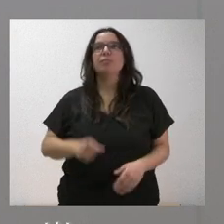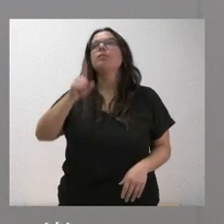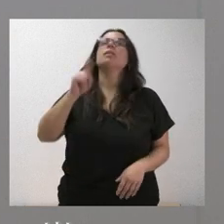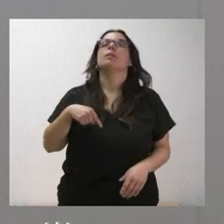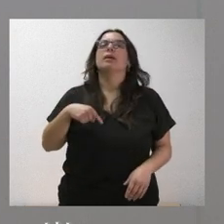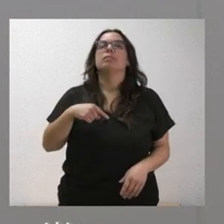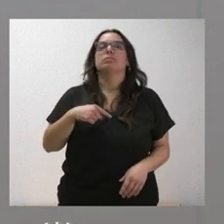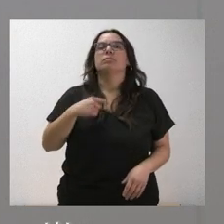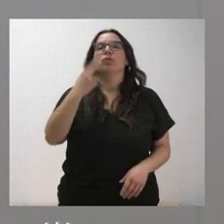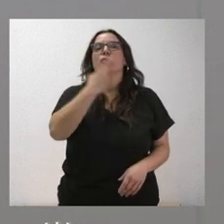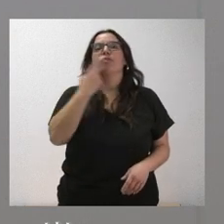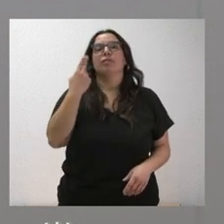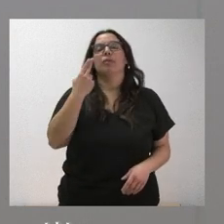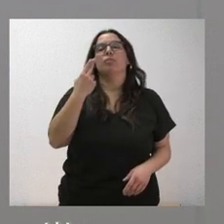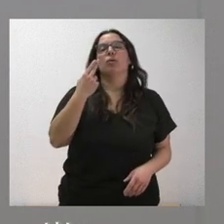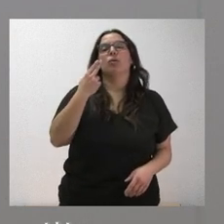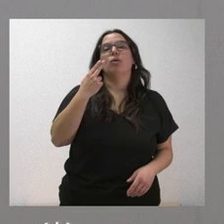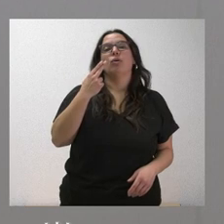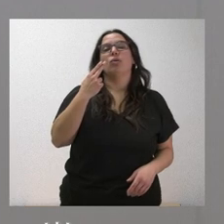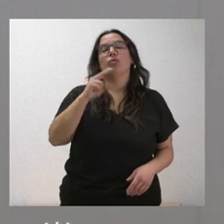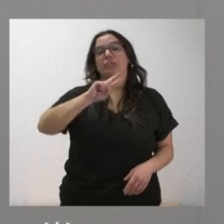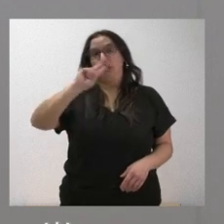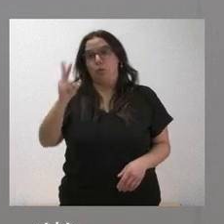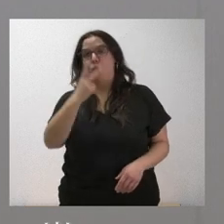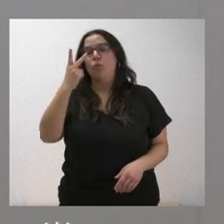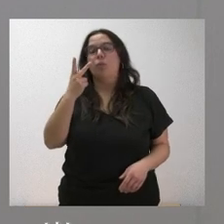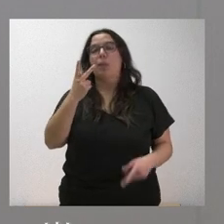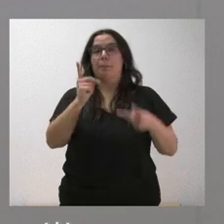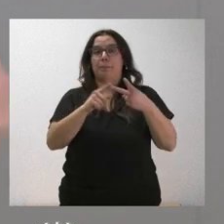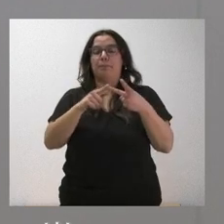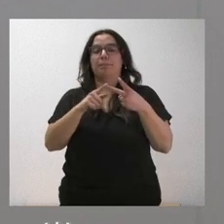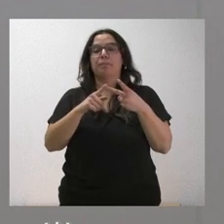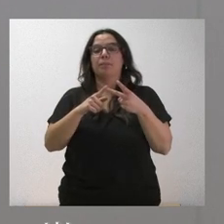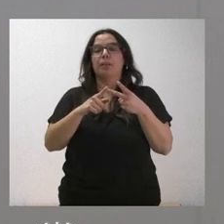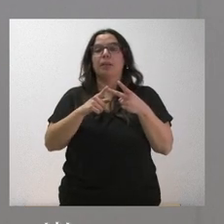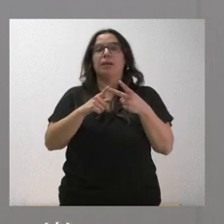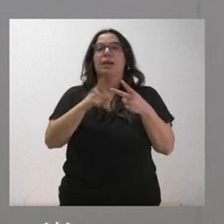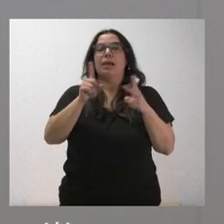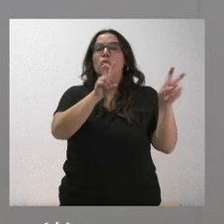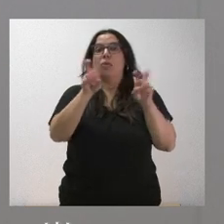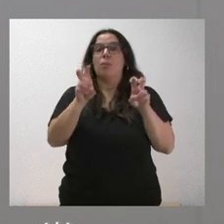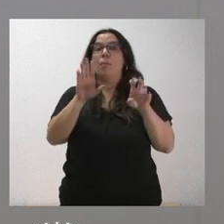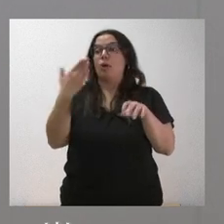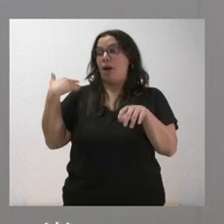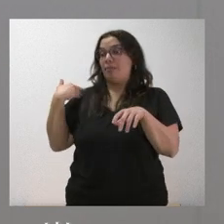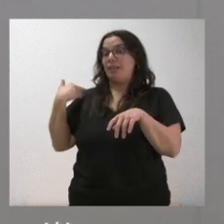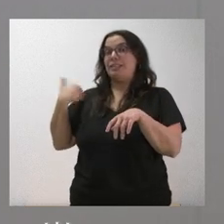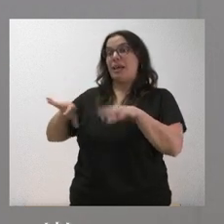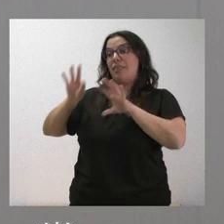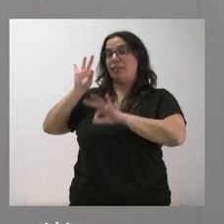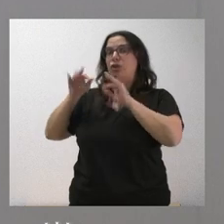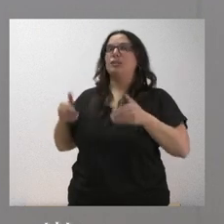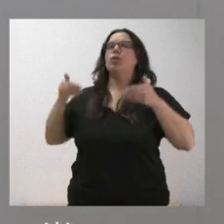de las cuestiones Estas son las principales novedades pero se prorrogan todas las anteriores deducciones Fiscales que sean plenamente vigentes no lo he